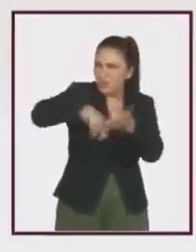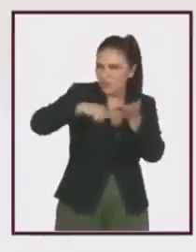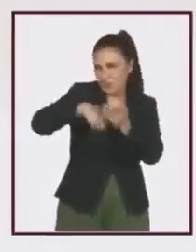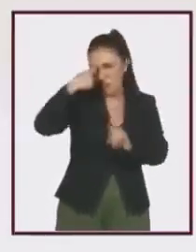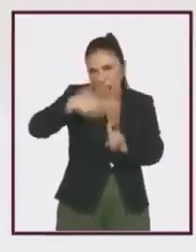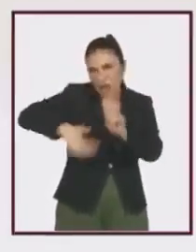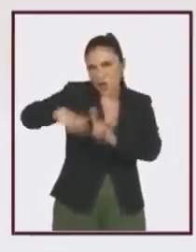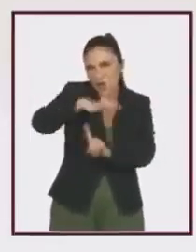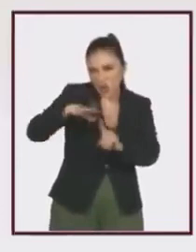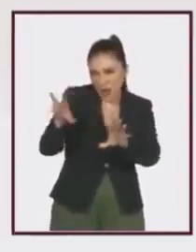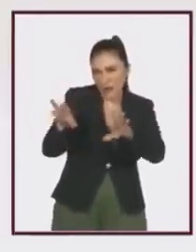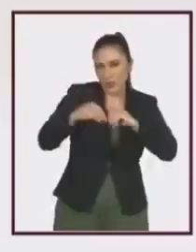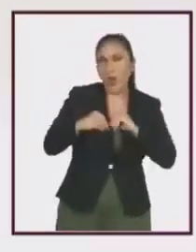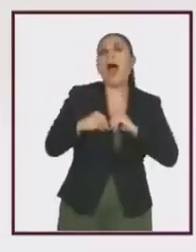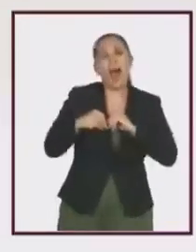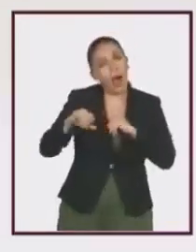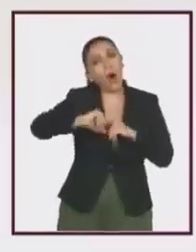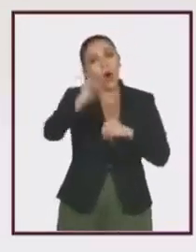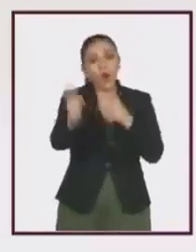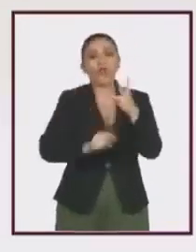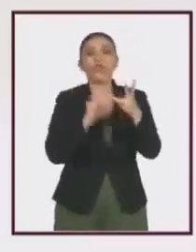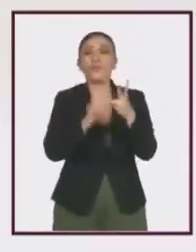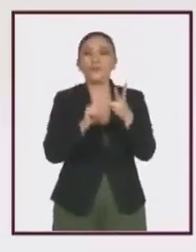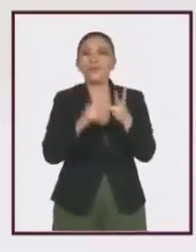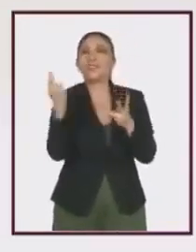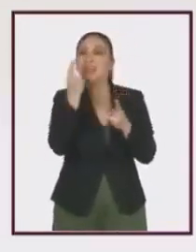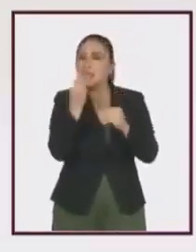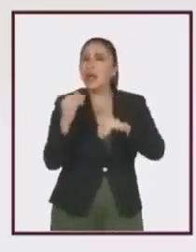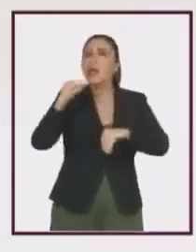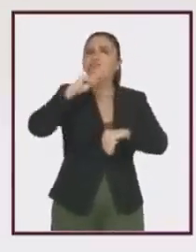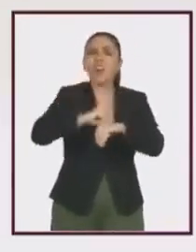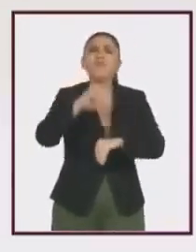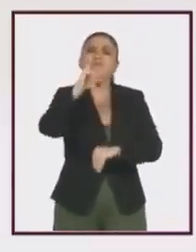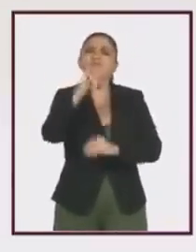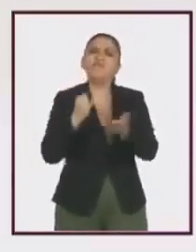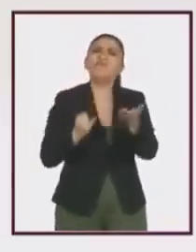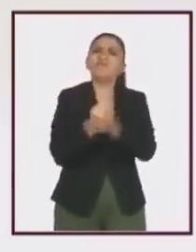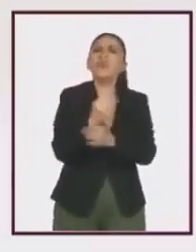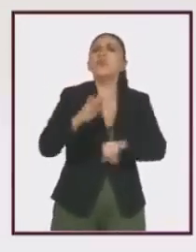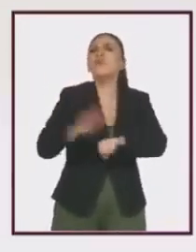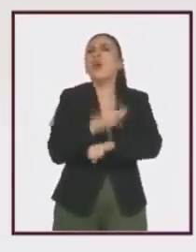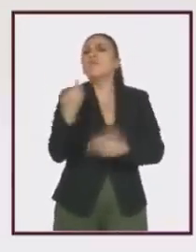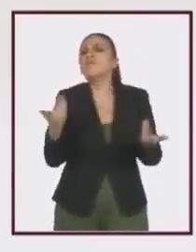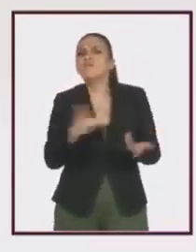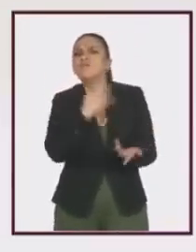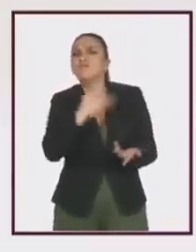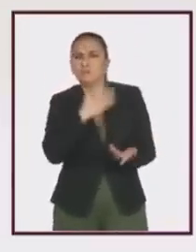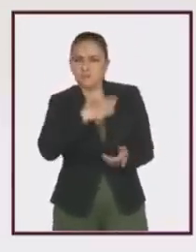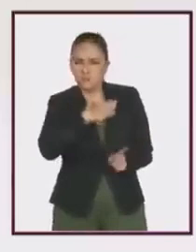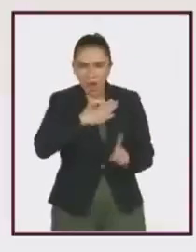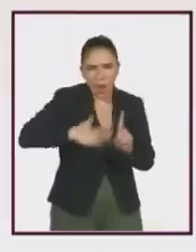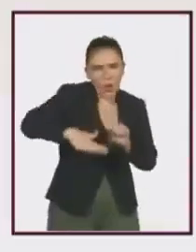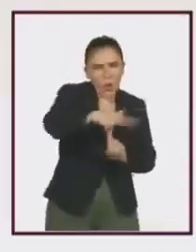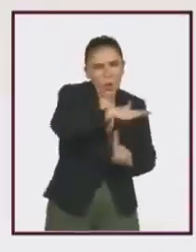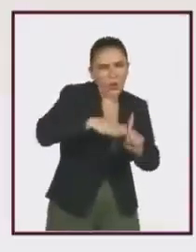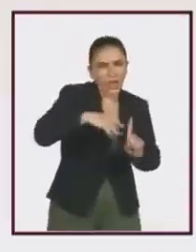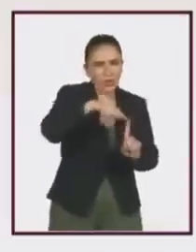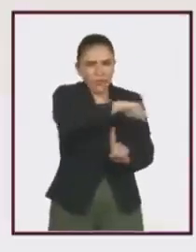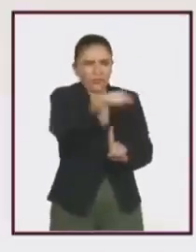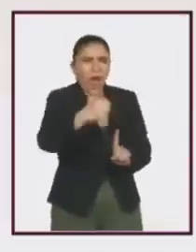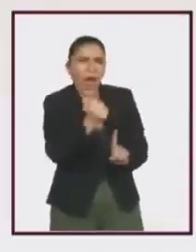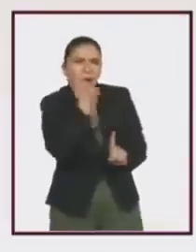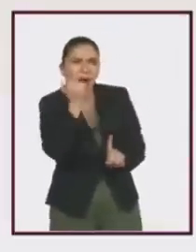de contenidos que decide incorporar porque no su contexto y las